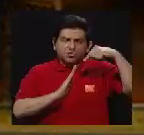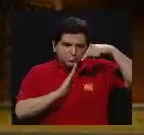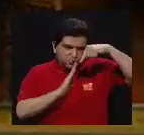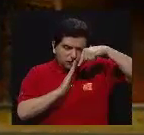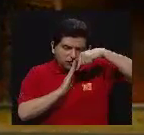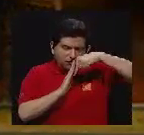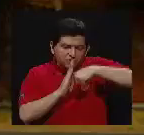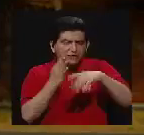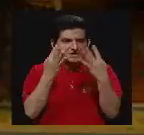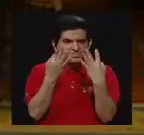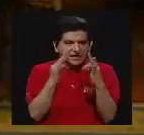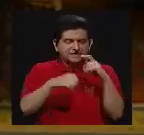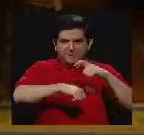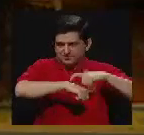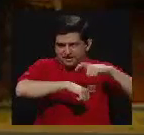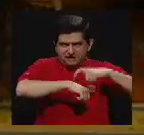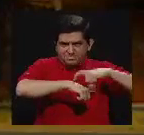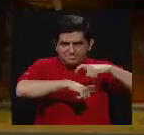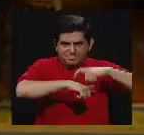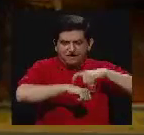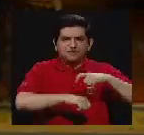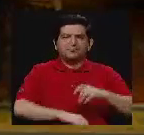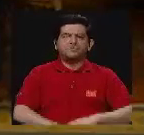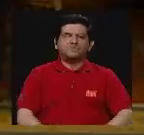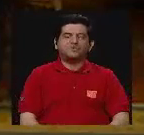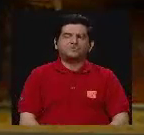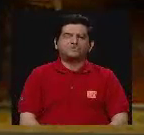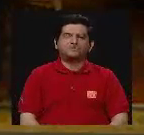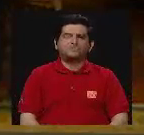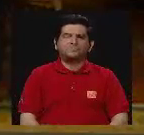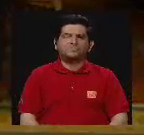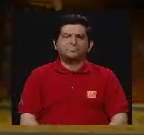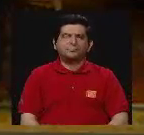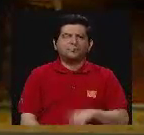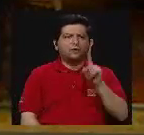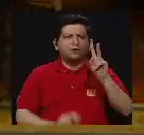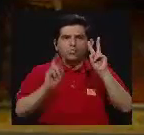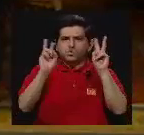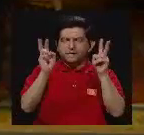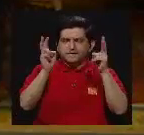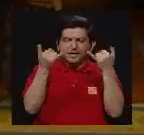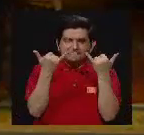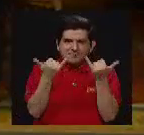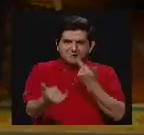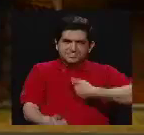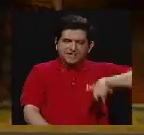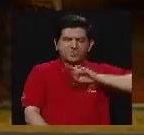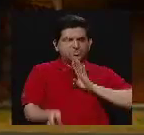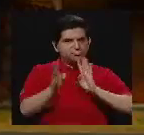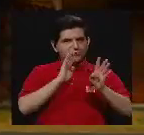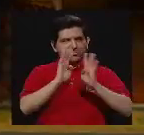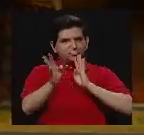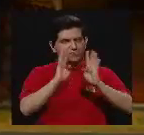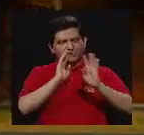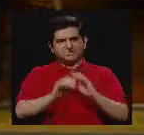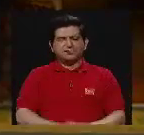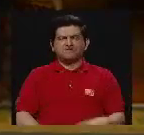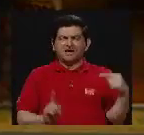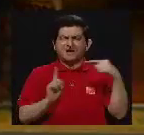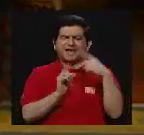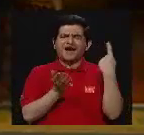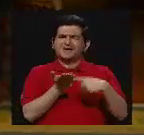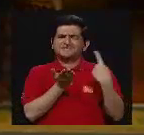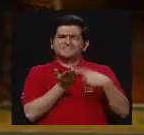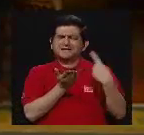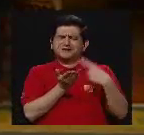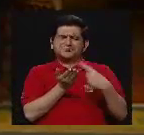nos adentremos hasta donde nos permite el tiempo en un tema que ya hemos hablado, conversado,